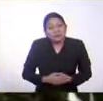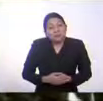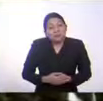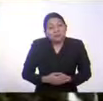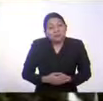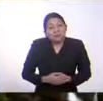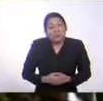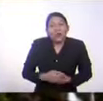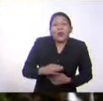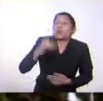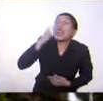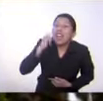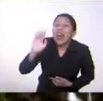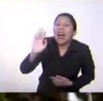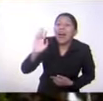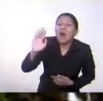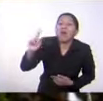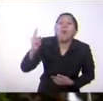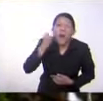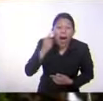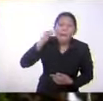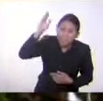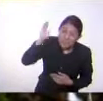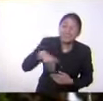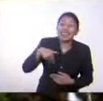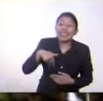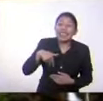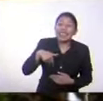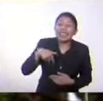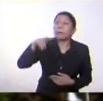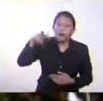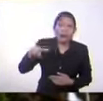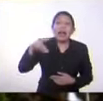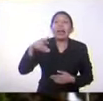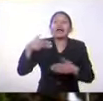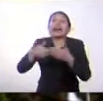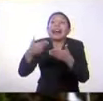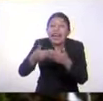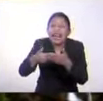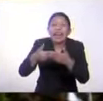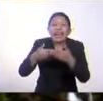¡No! ¡Señor Max! ¡Vuelva! Se